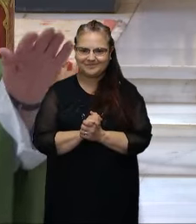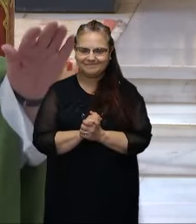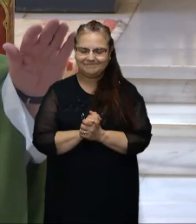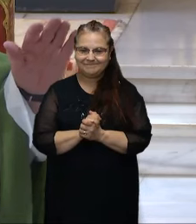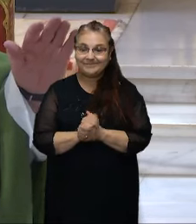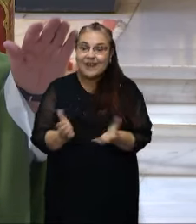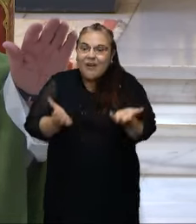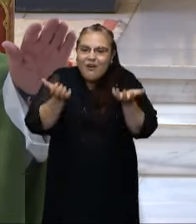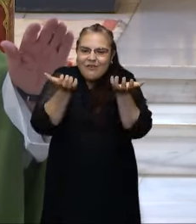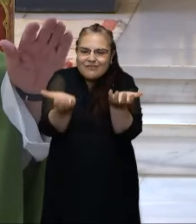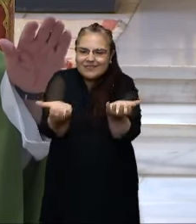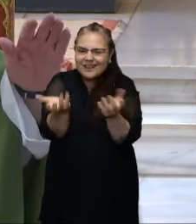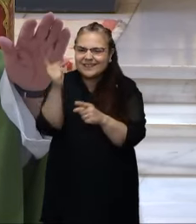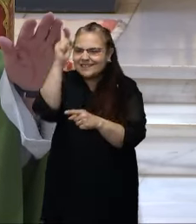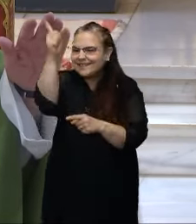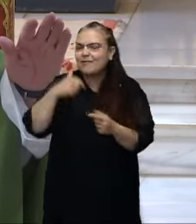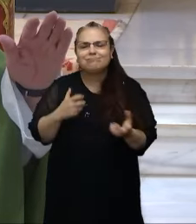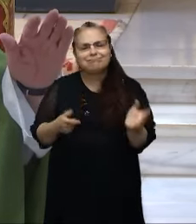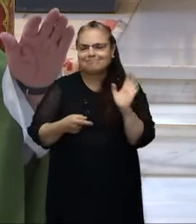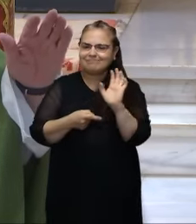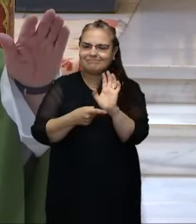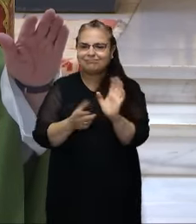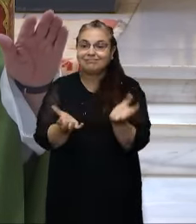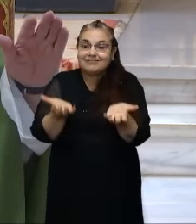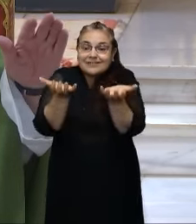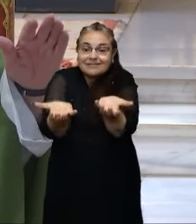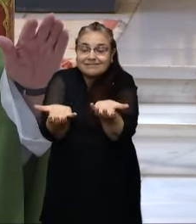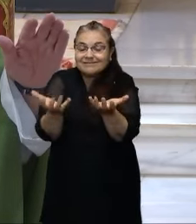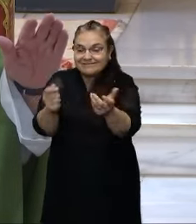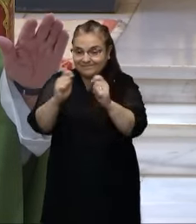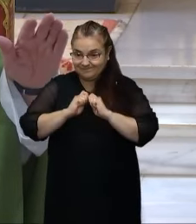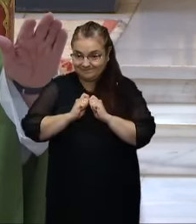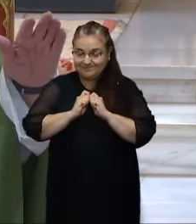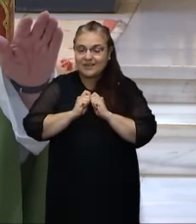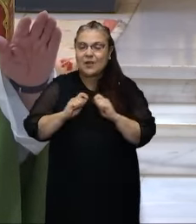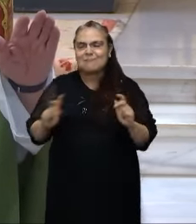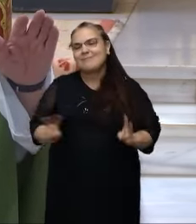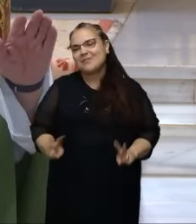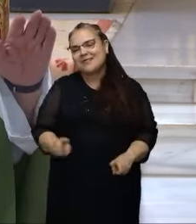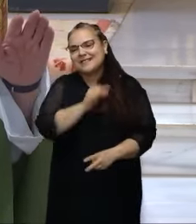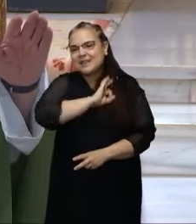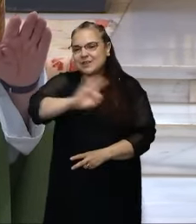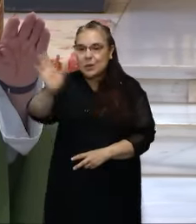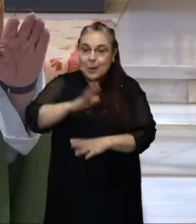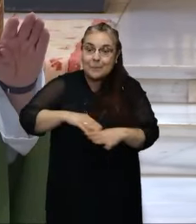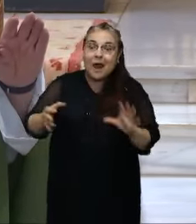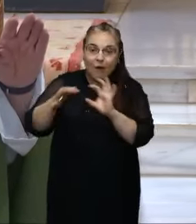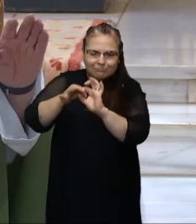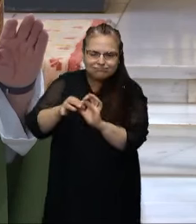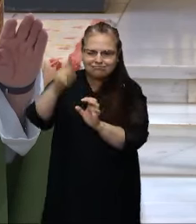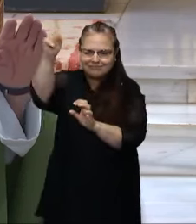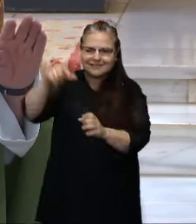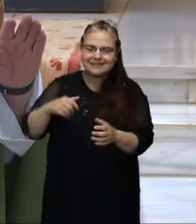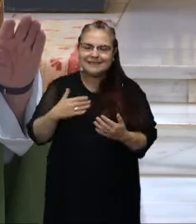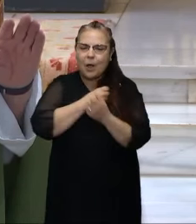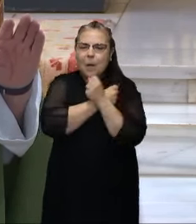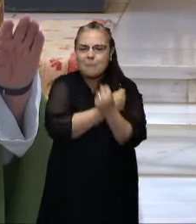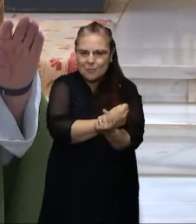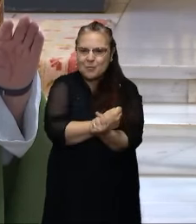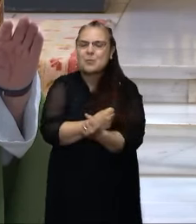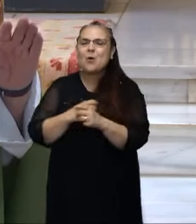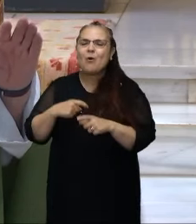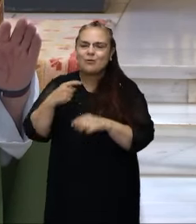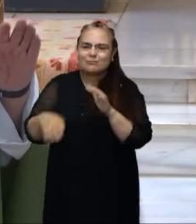La ofrenda divina que hemos presentado y recibido nos vivifique, Señor, para que unidos a ti en amor continuo